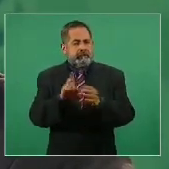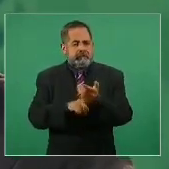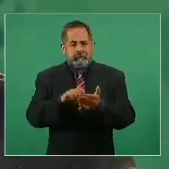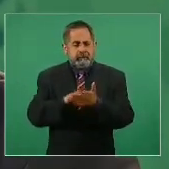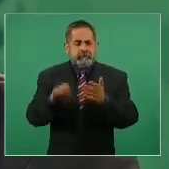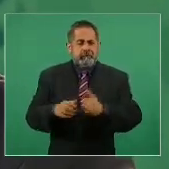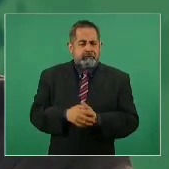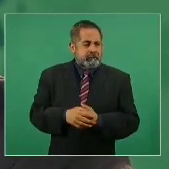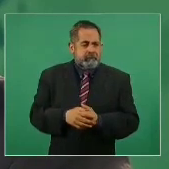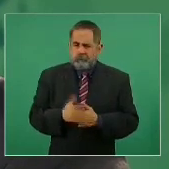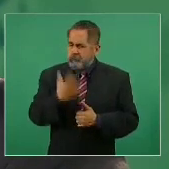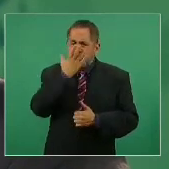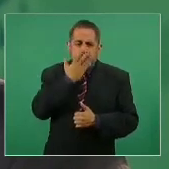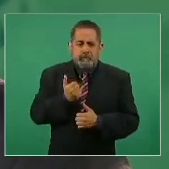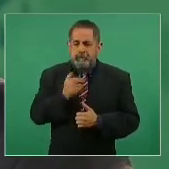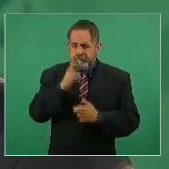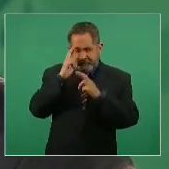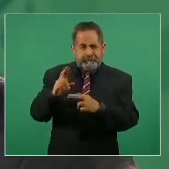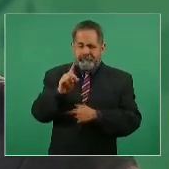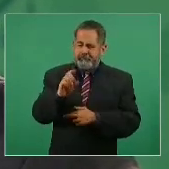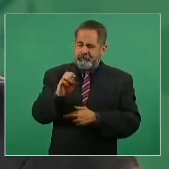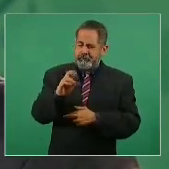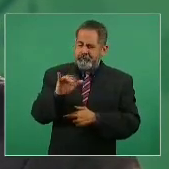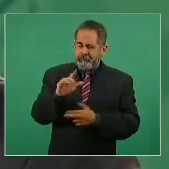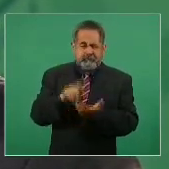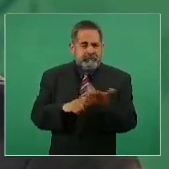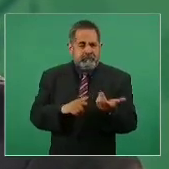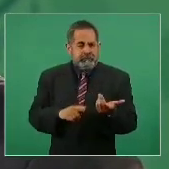que de manera antidemocrática